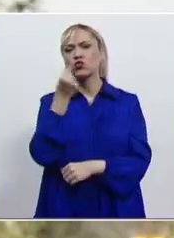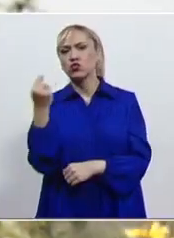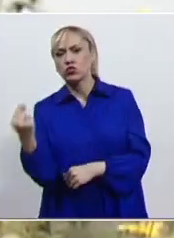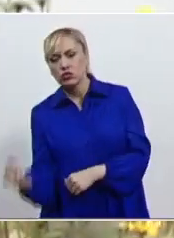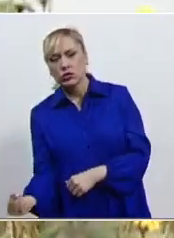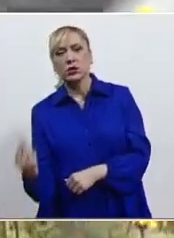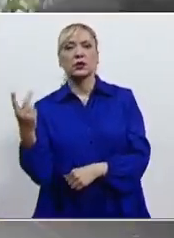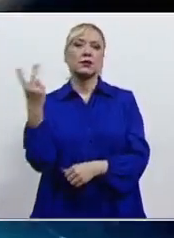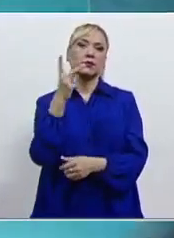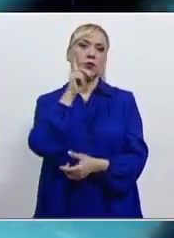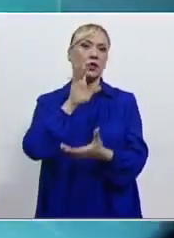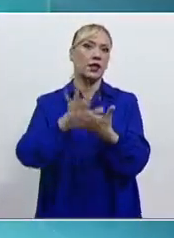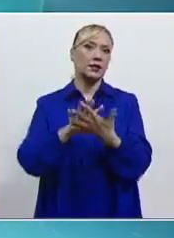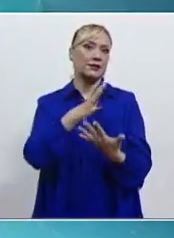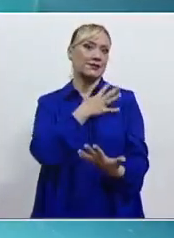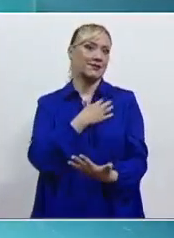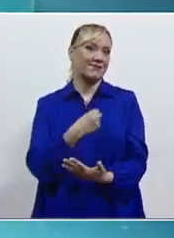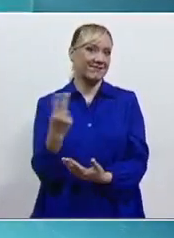hijo.